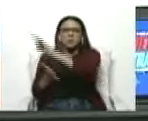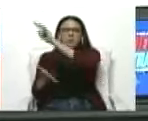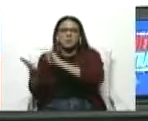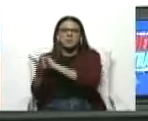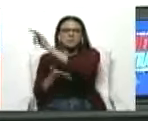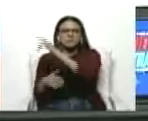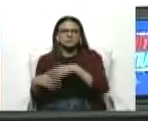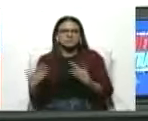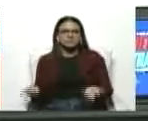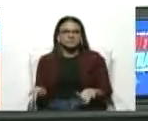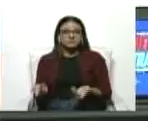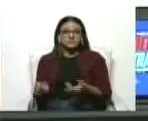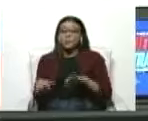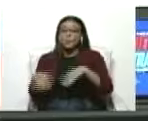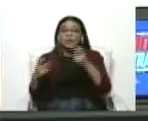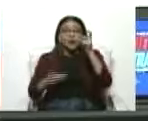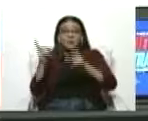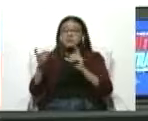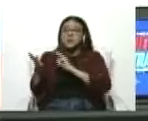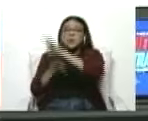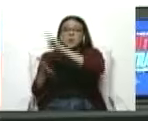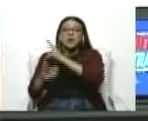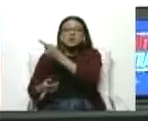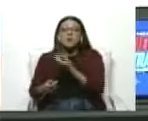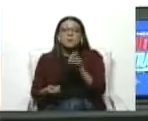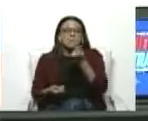ponían, significa plata para ellos.